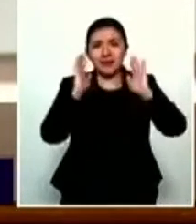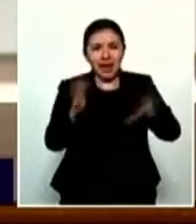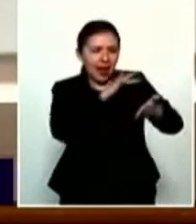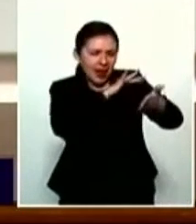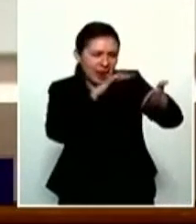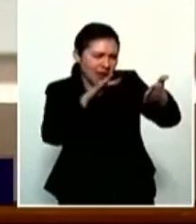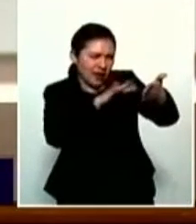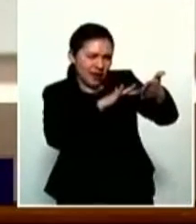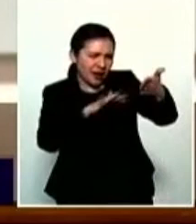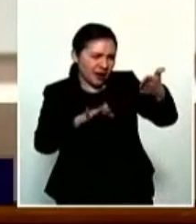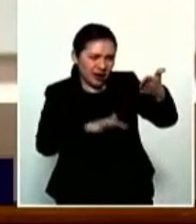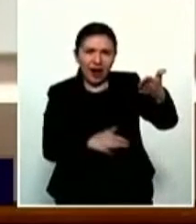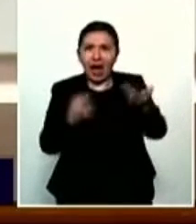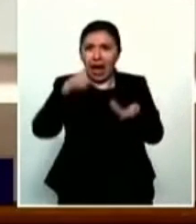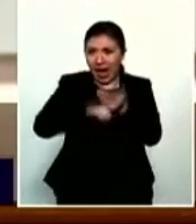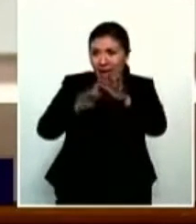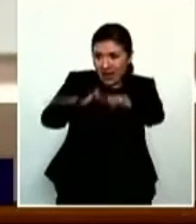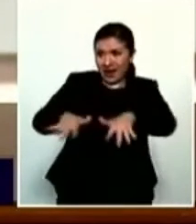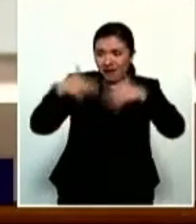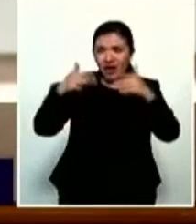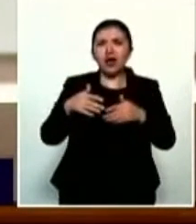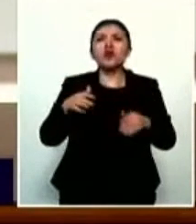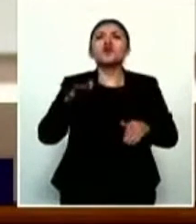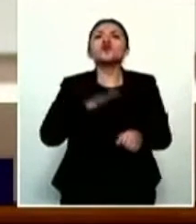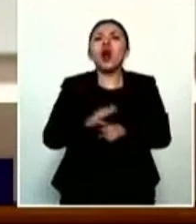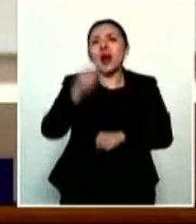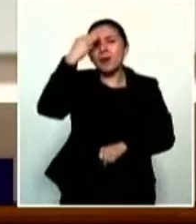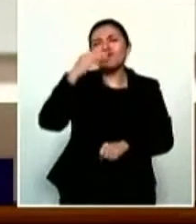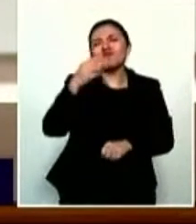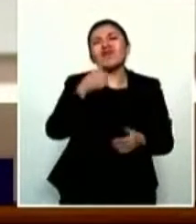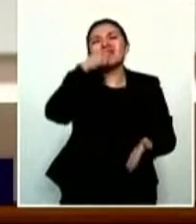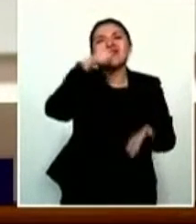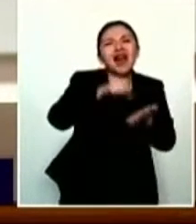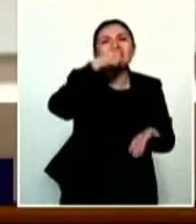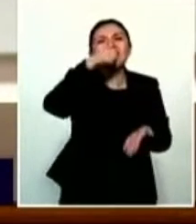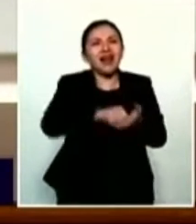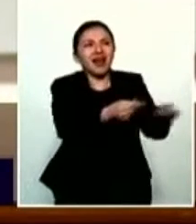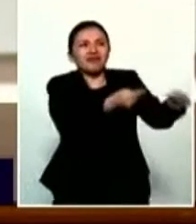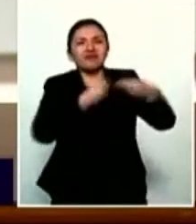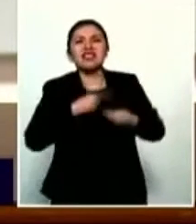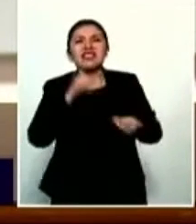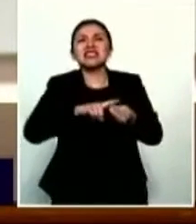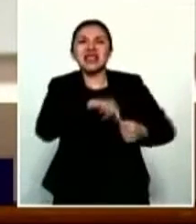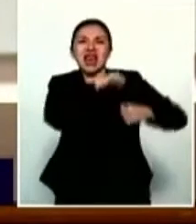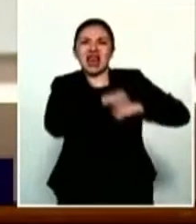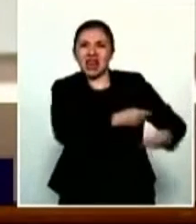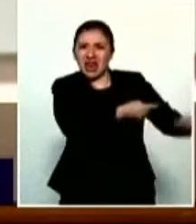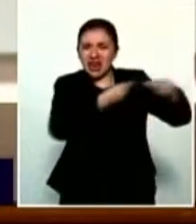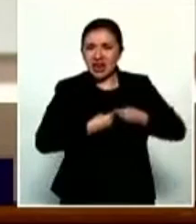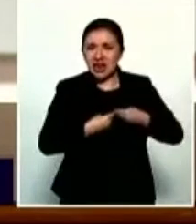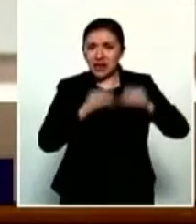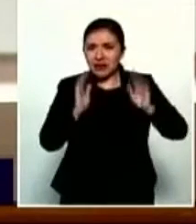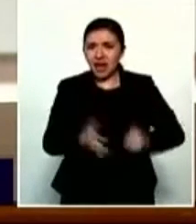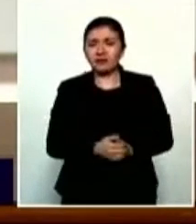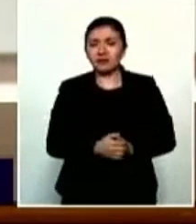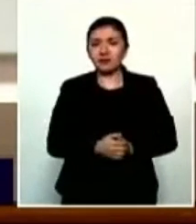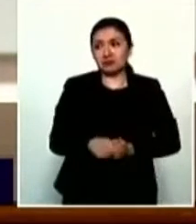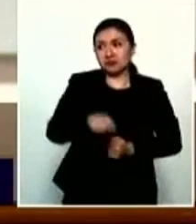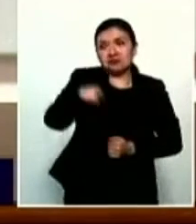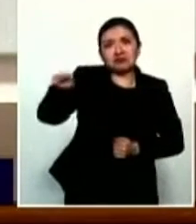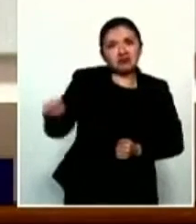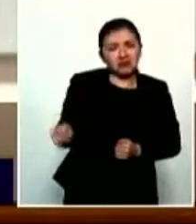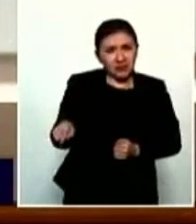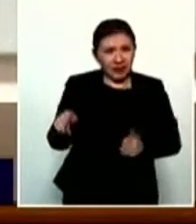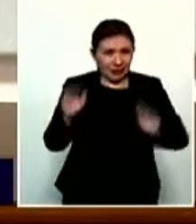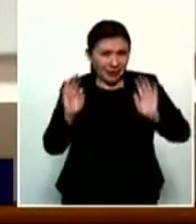como posicionamiento en el pleno los memoranda que nos había llevado la autoridad. No tuvieron ni siquiera